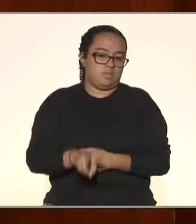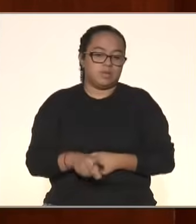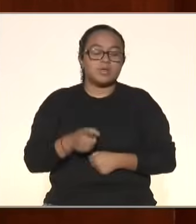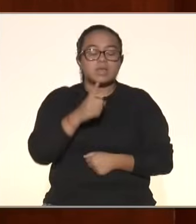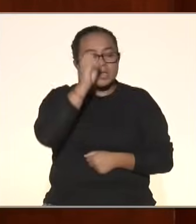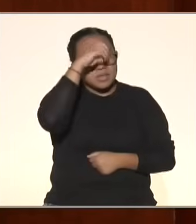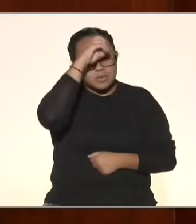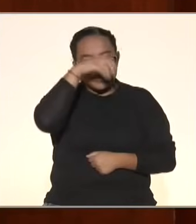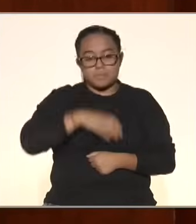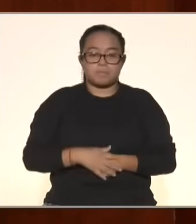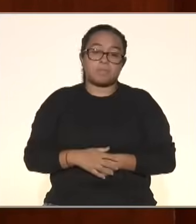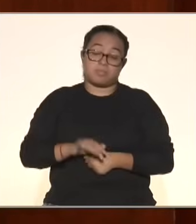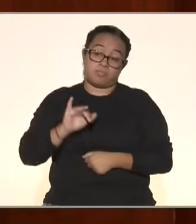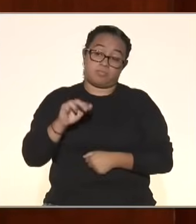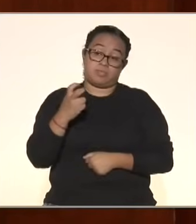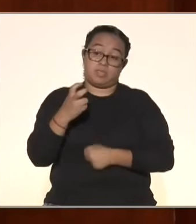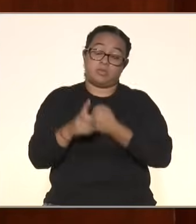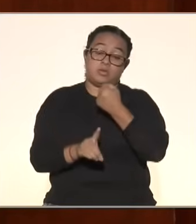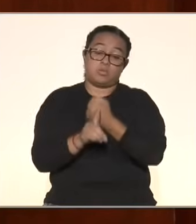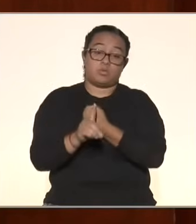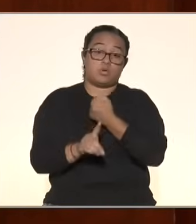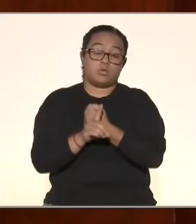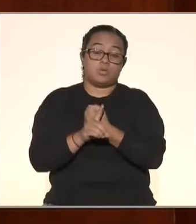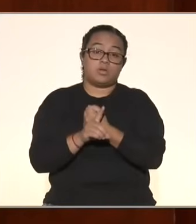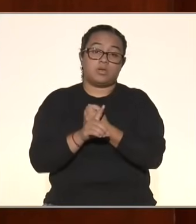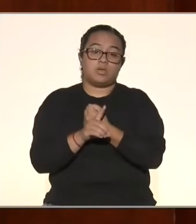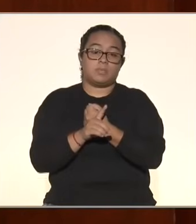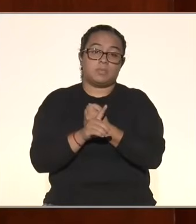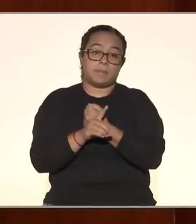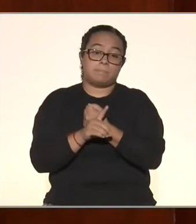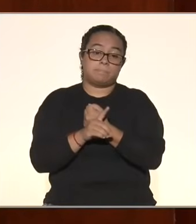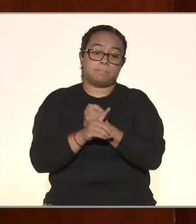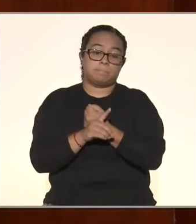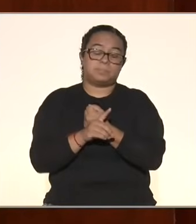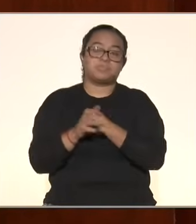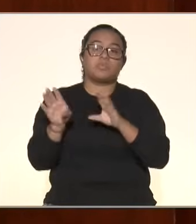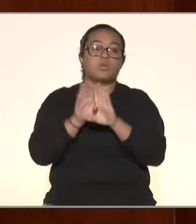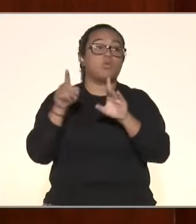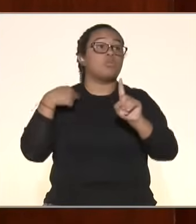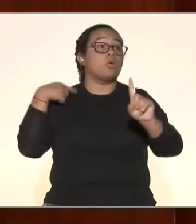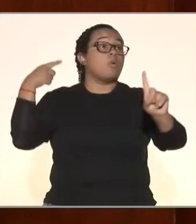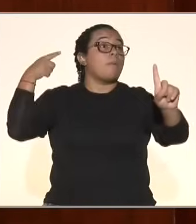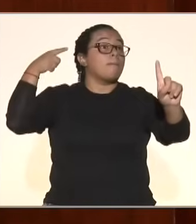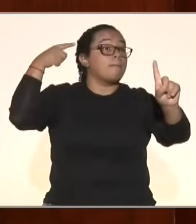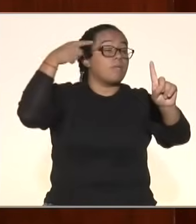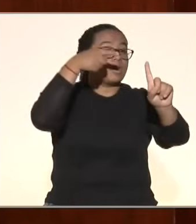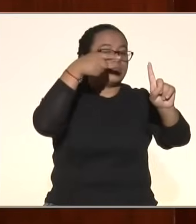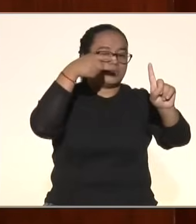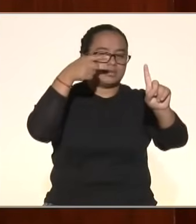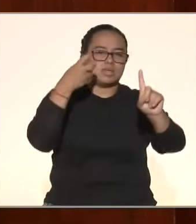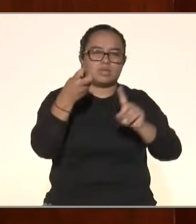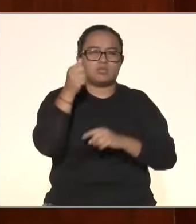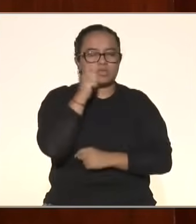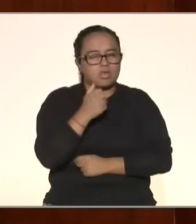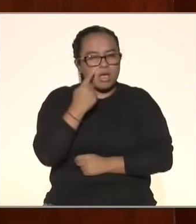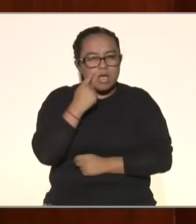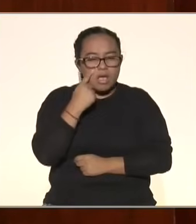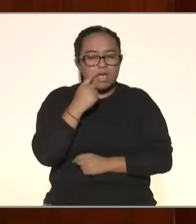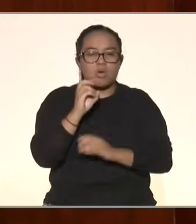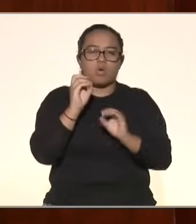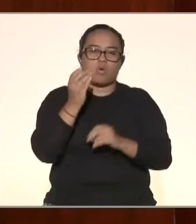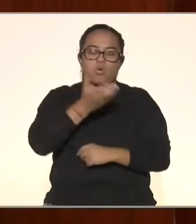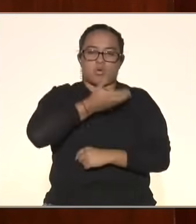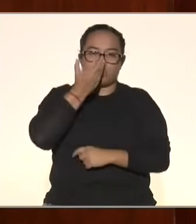Sí, efectivamente es parte del problema. Fijarse algunas metas es pues muy común o es una